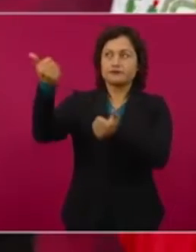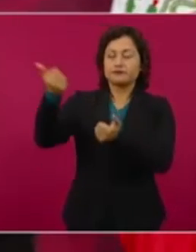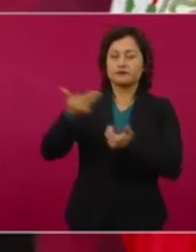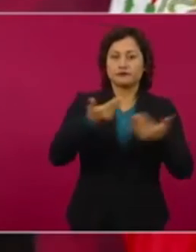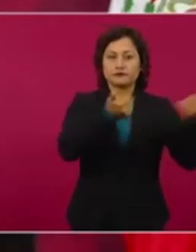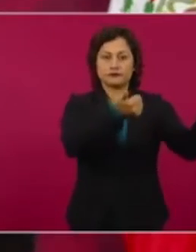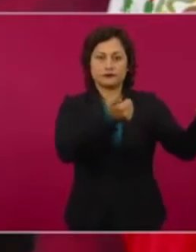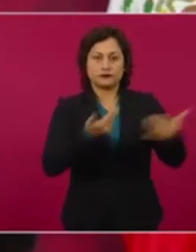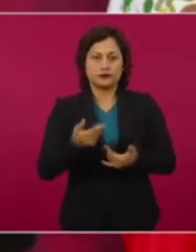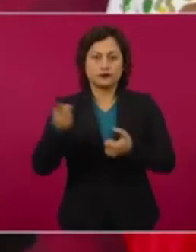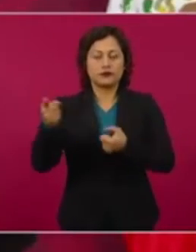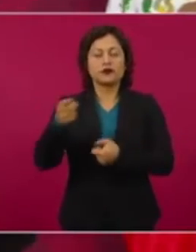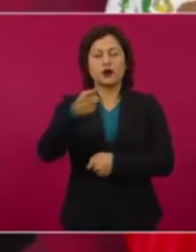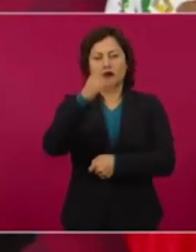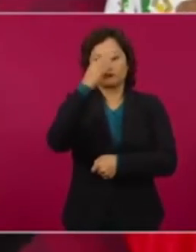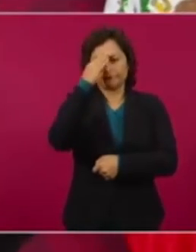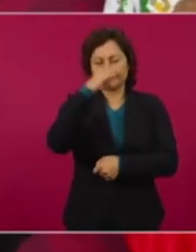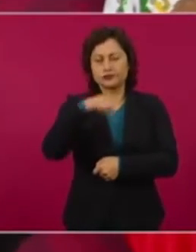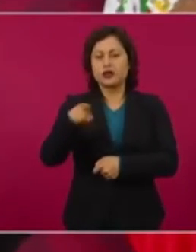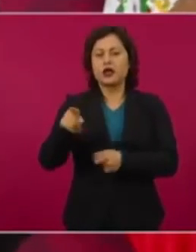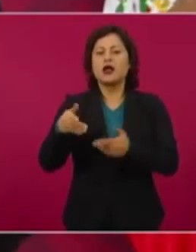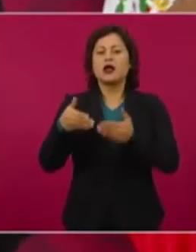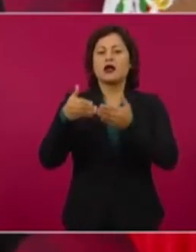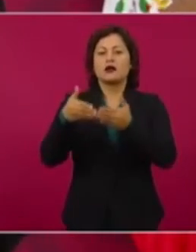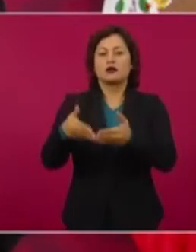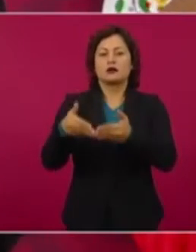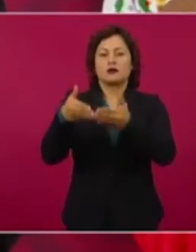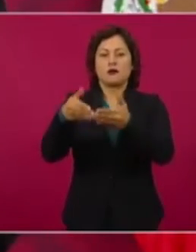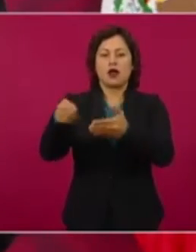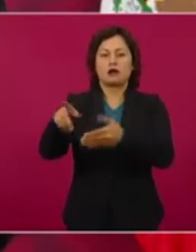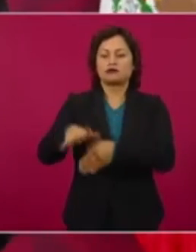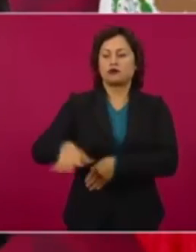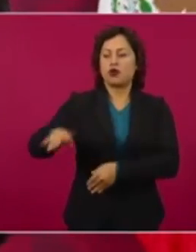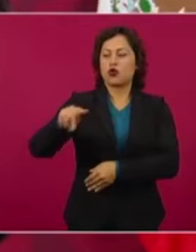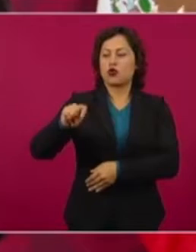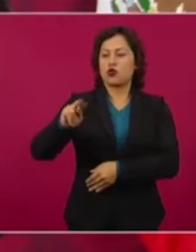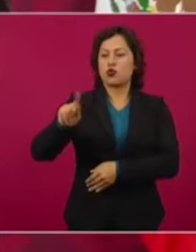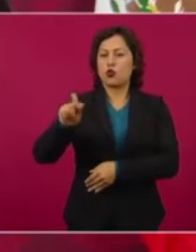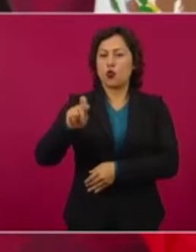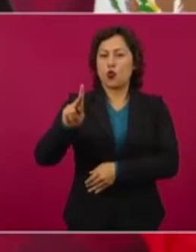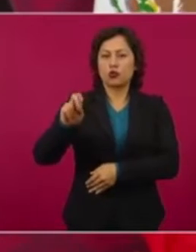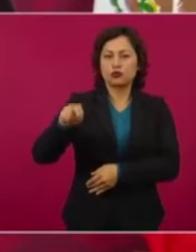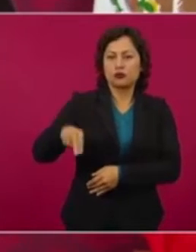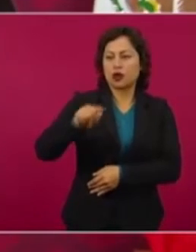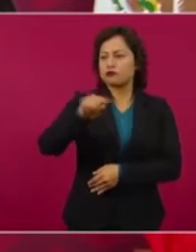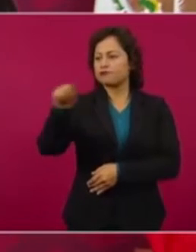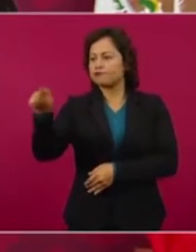esperando descargar en Tuxpan y en otros puertos.